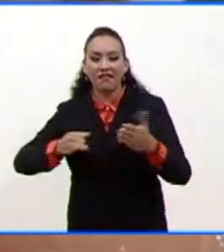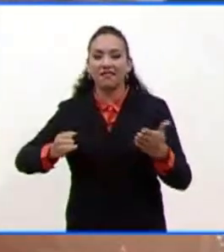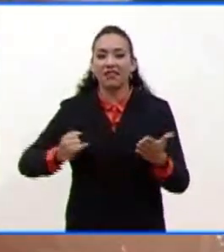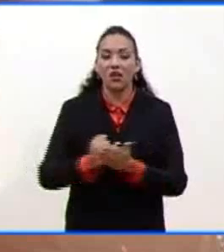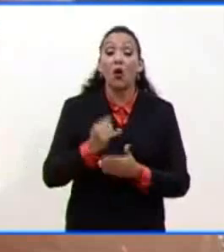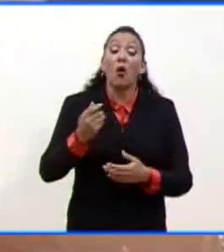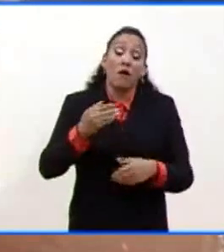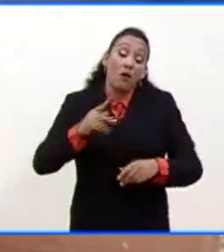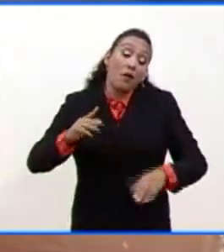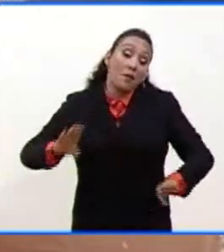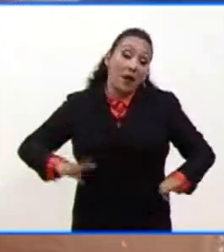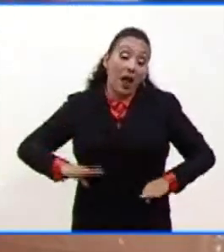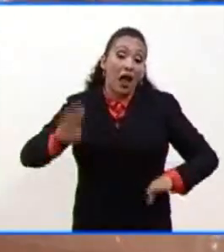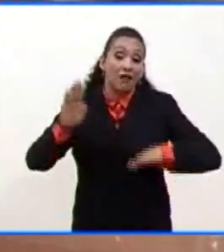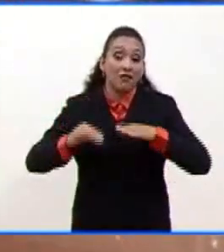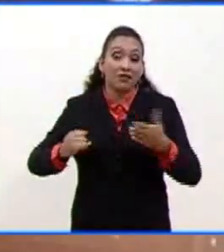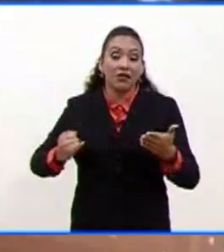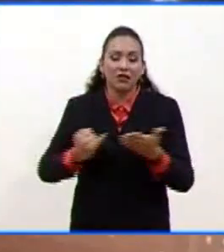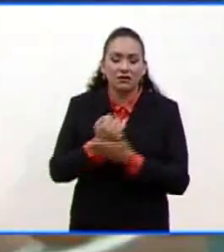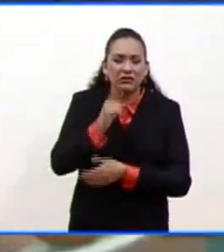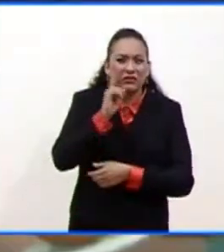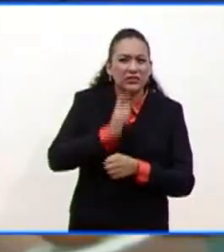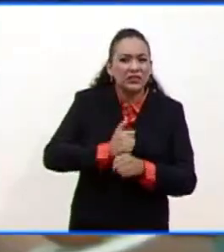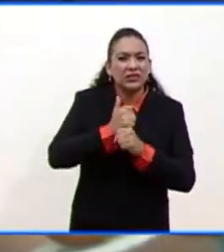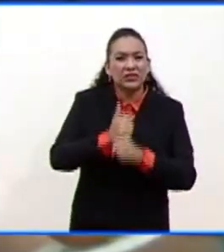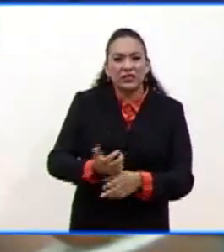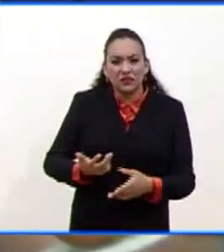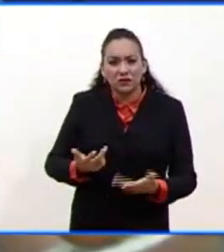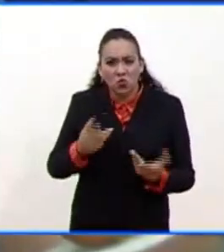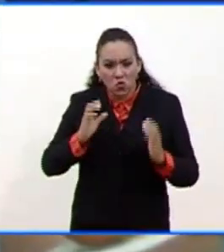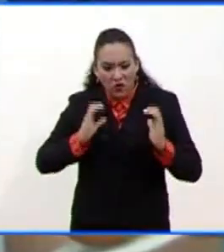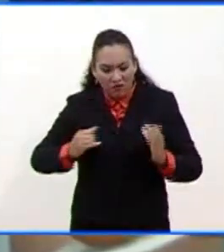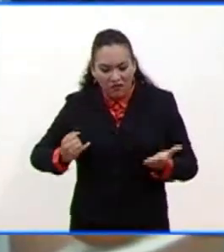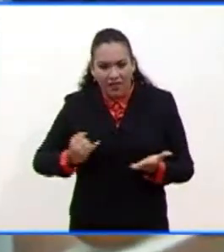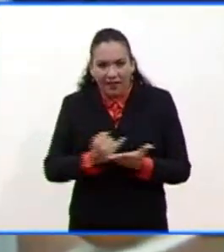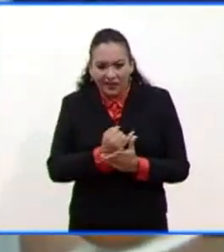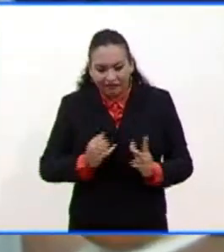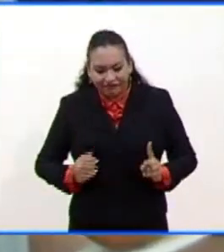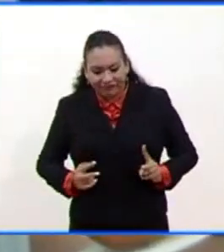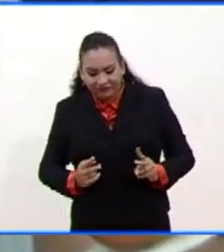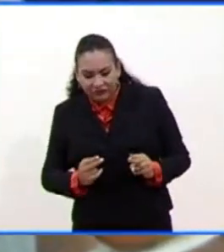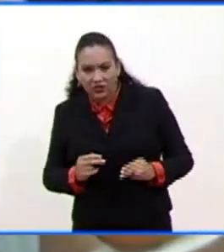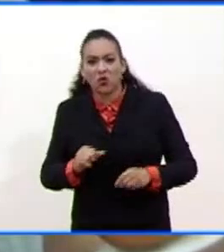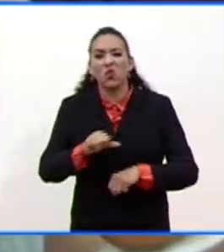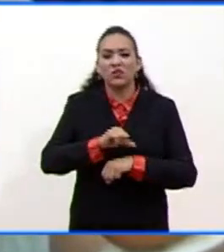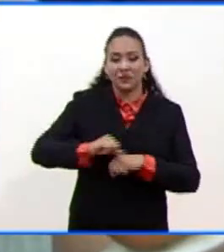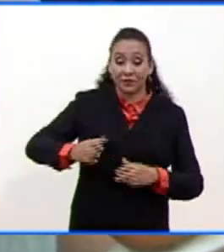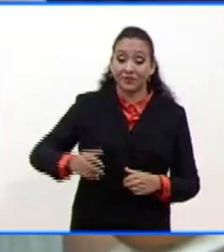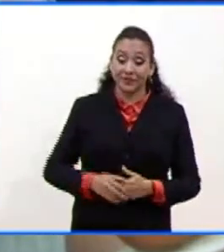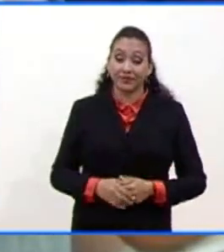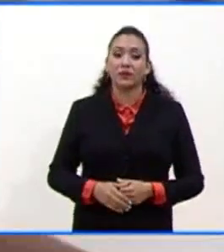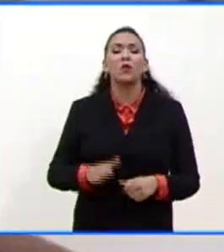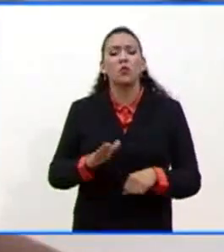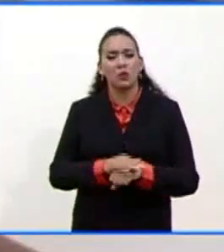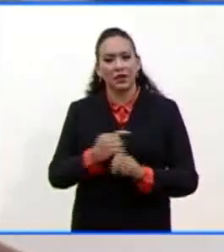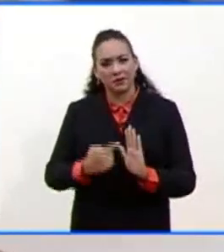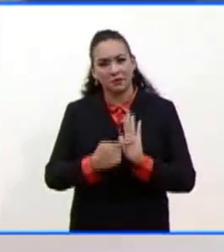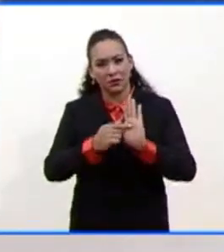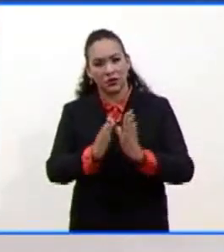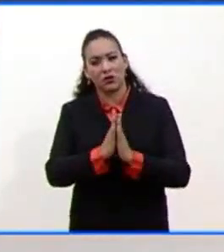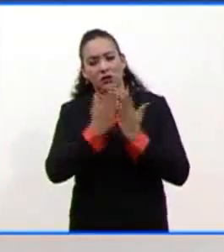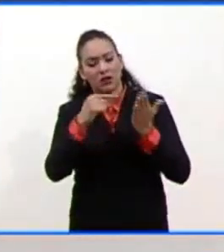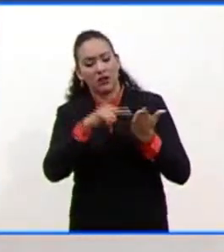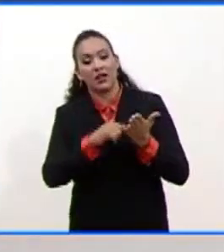Zulema Mosri, presidenta de la segunda sección de la Sala Superior del Tribunal Federal de Justicia Administrativa. Al presentar su obra